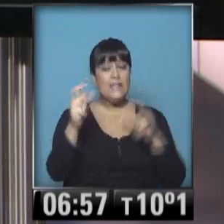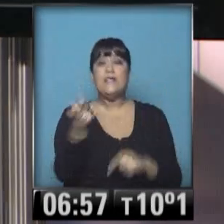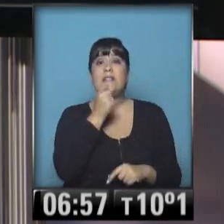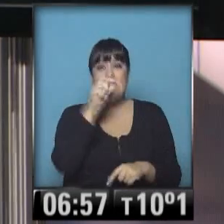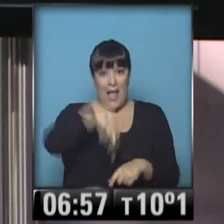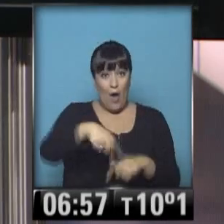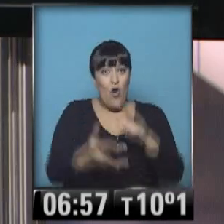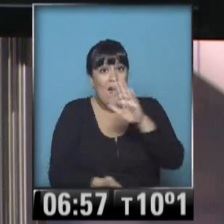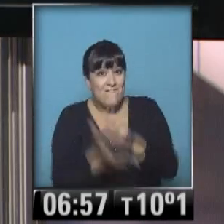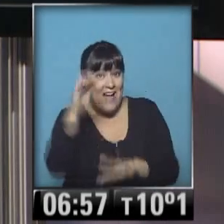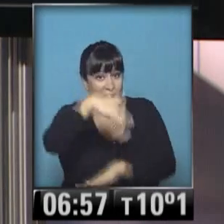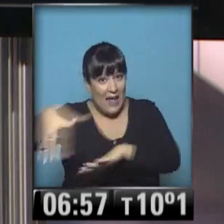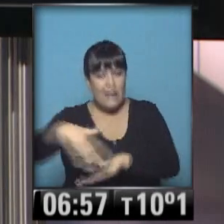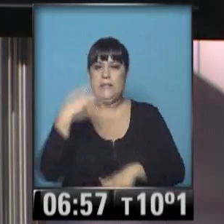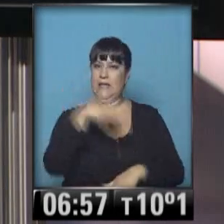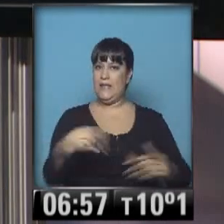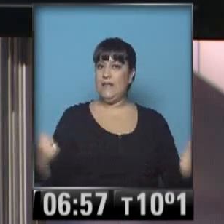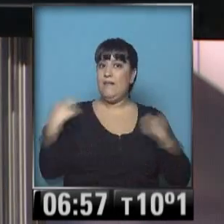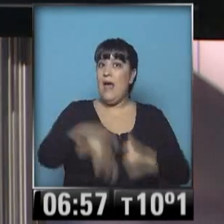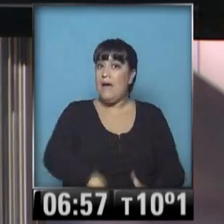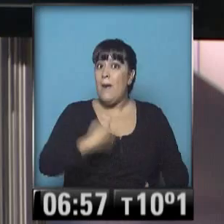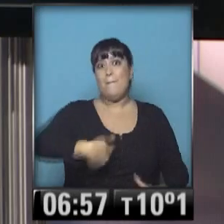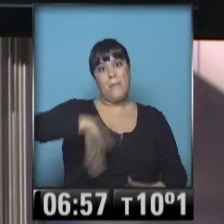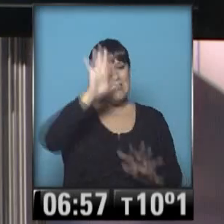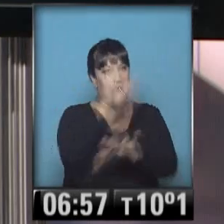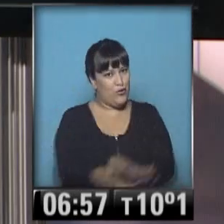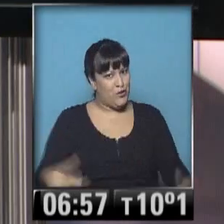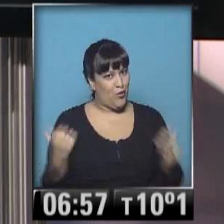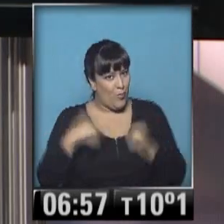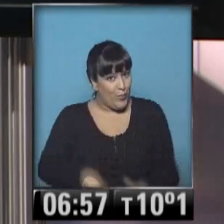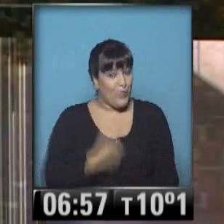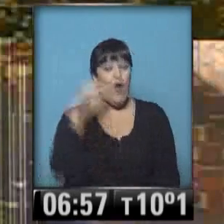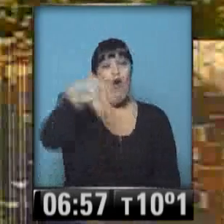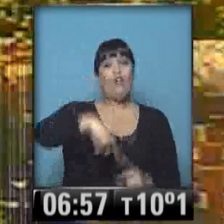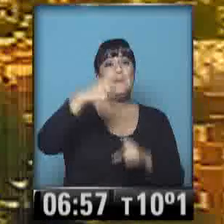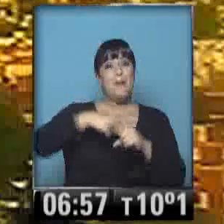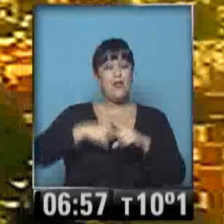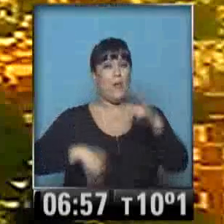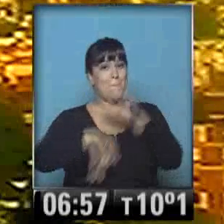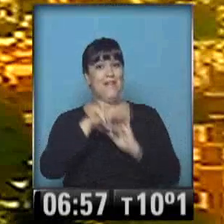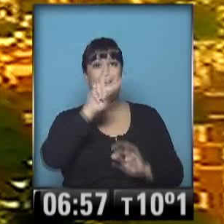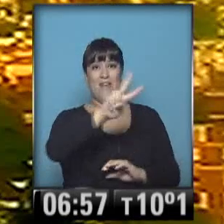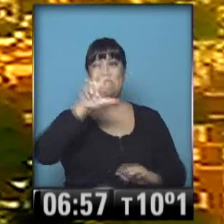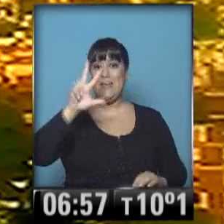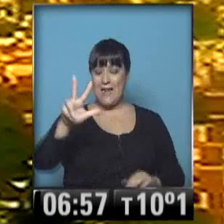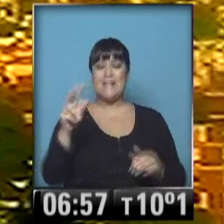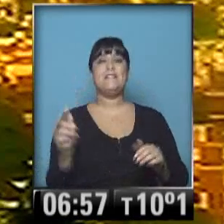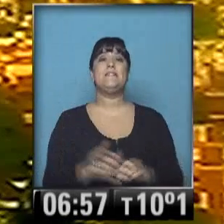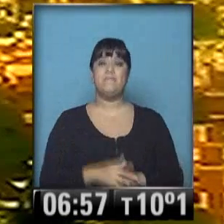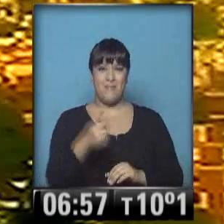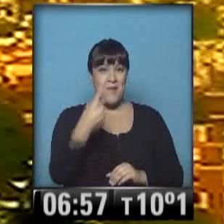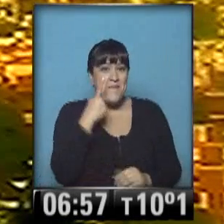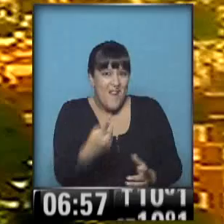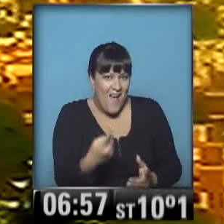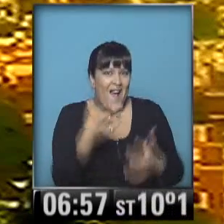ya, abríguense, especialmente los chicos. Máxima para hoy unos 23. Los esperamos. ¡Ay, ahí